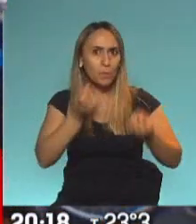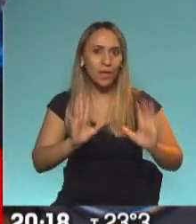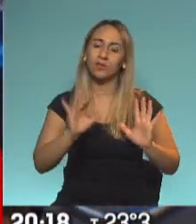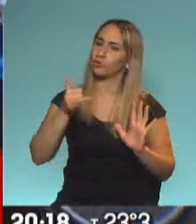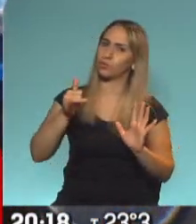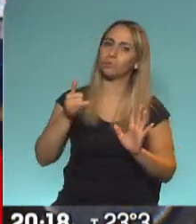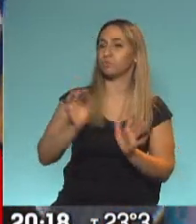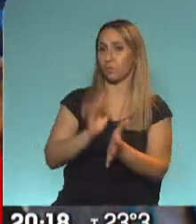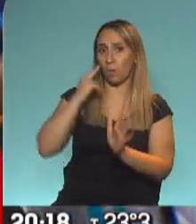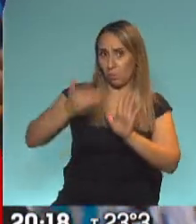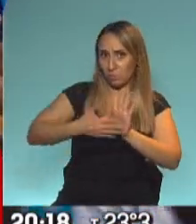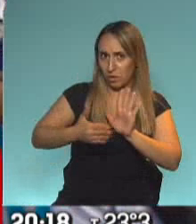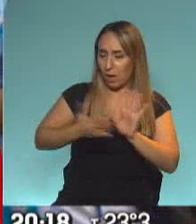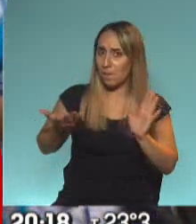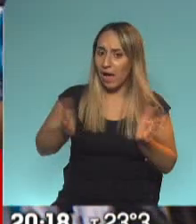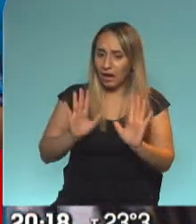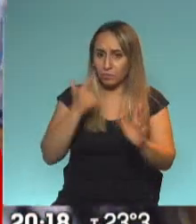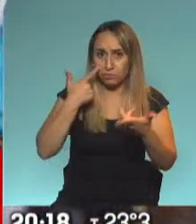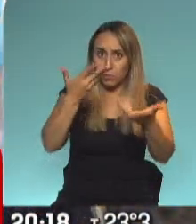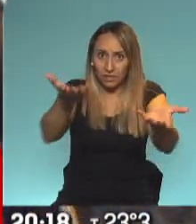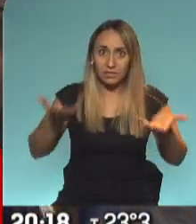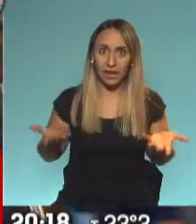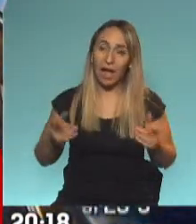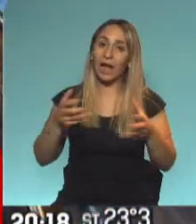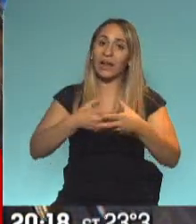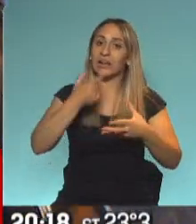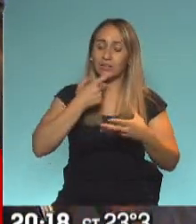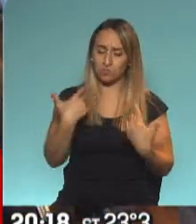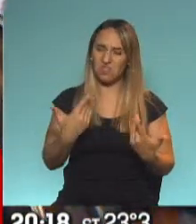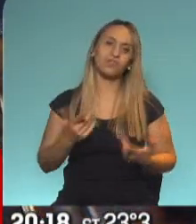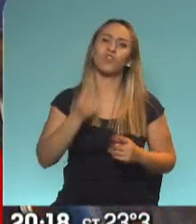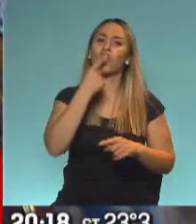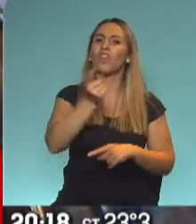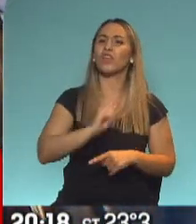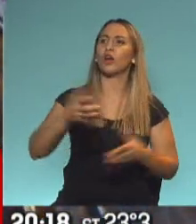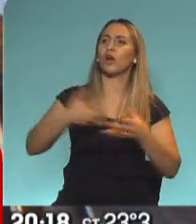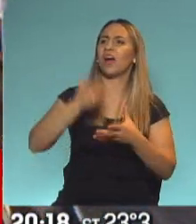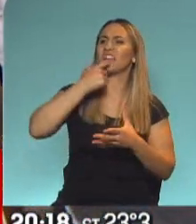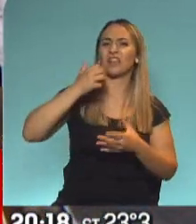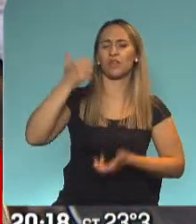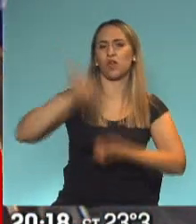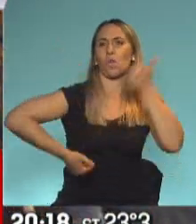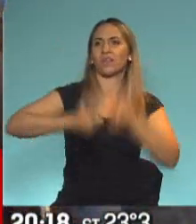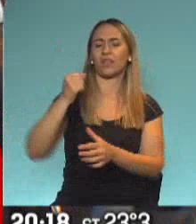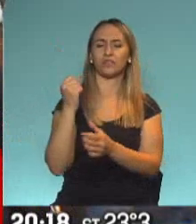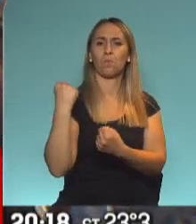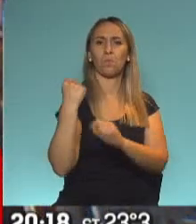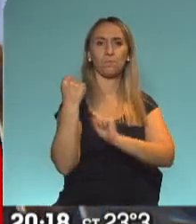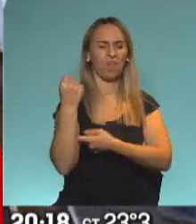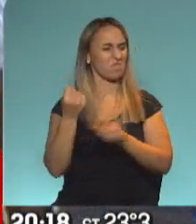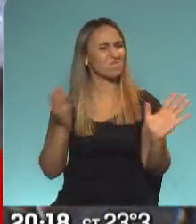Fue una prueba de que Racing puede dar más. Sé que no tenemos el equipo más competitivo, no me considero candidato, pero Racing es Racing, la ilusión está